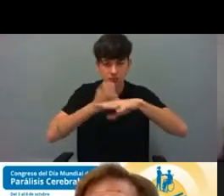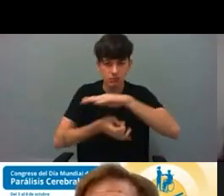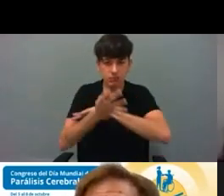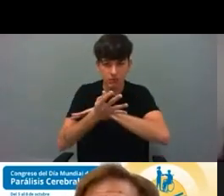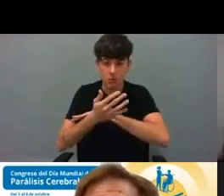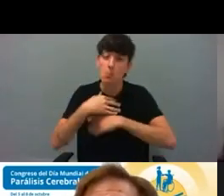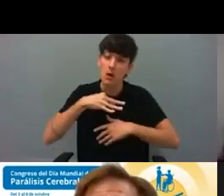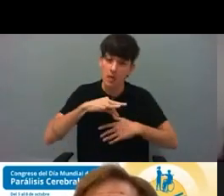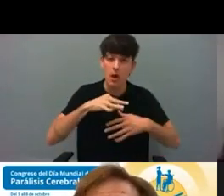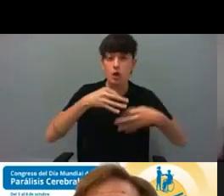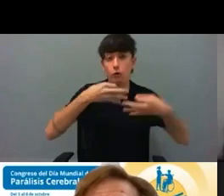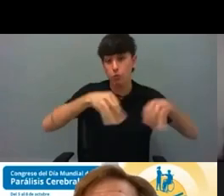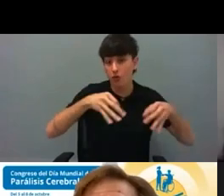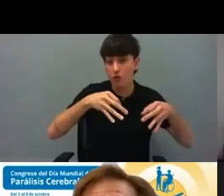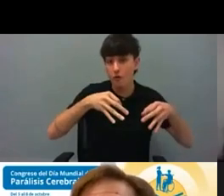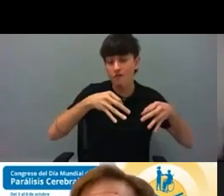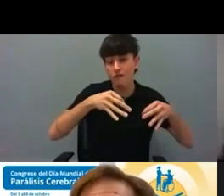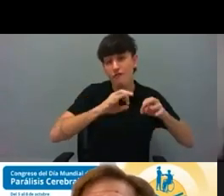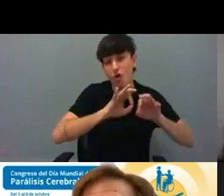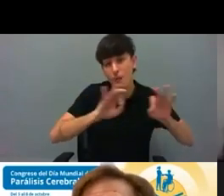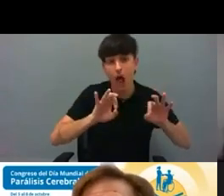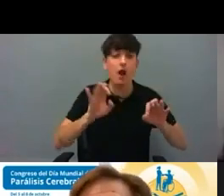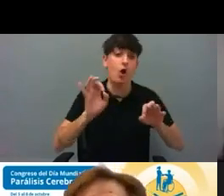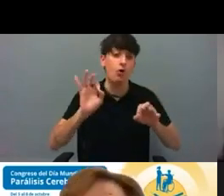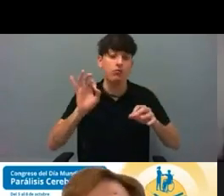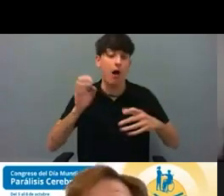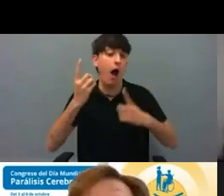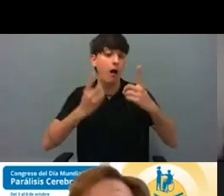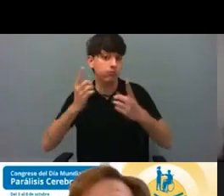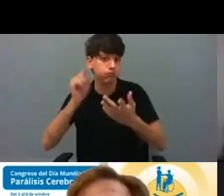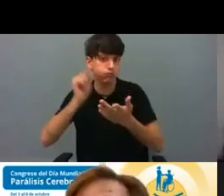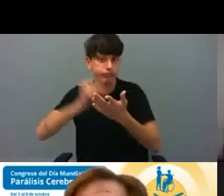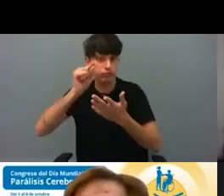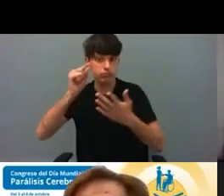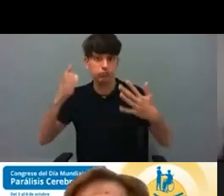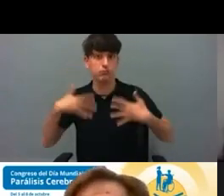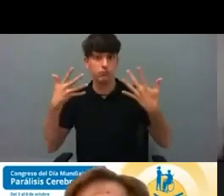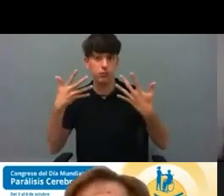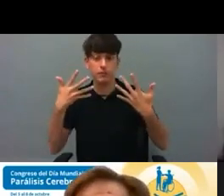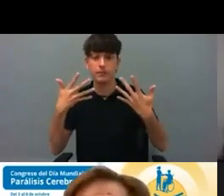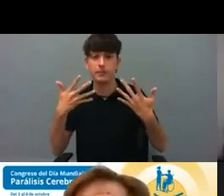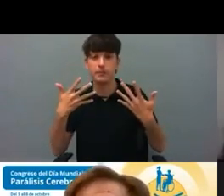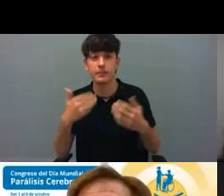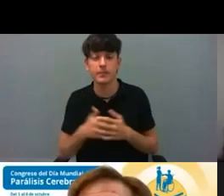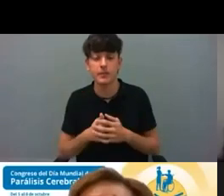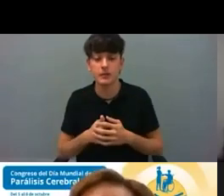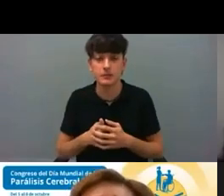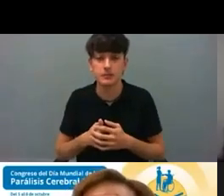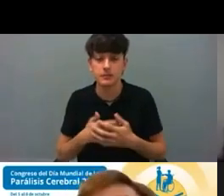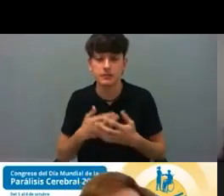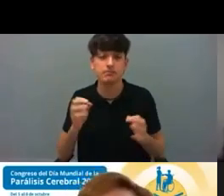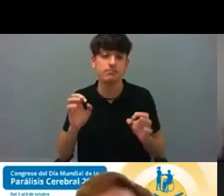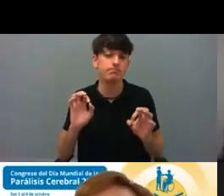formales, establecidas, y en otros casos son espontáneas y son lo que yo decimos muchas veces, labor de pasillo, el encontrarte o